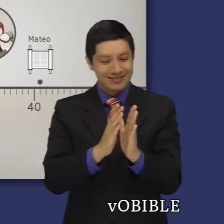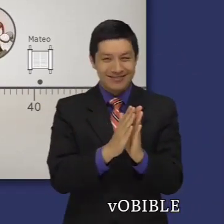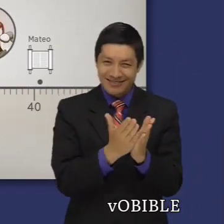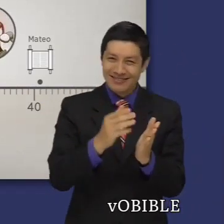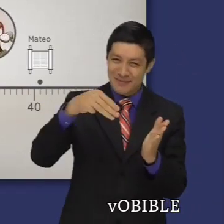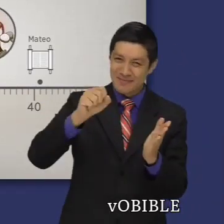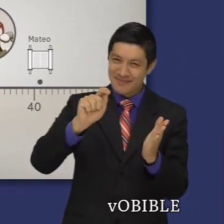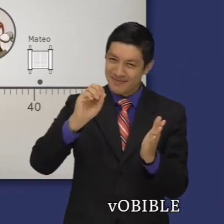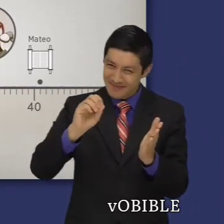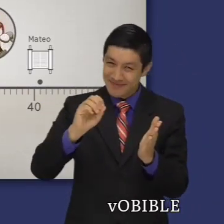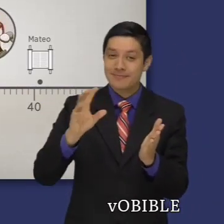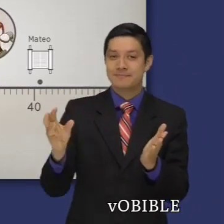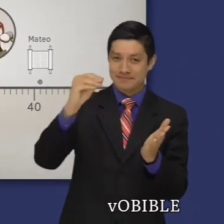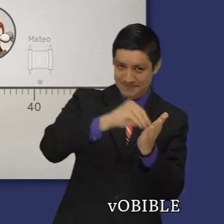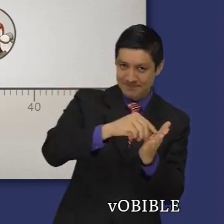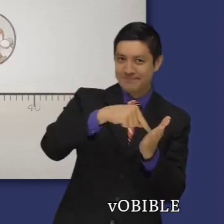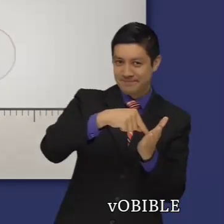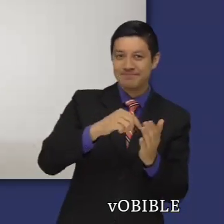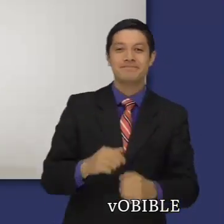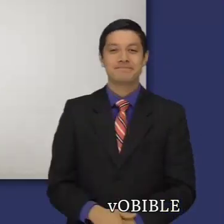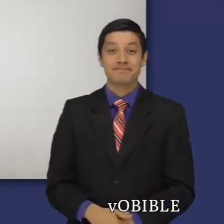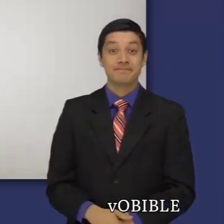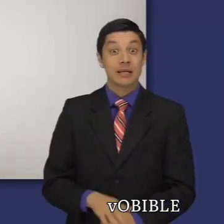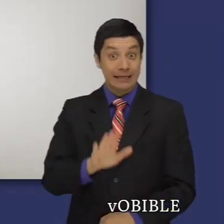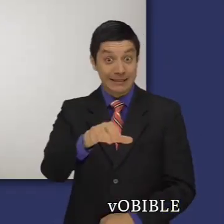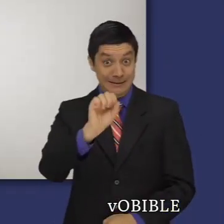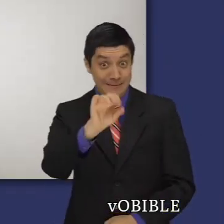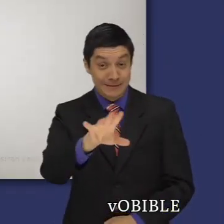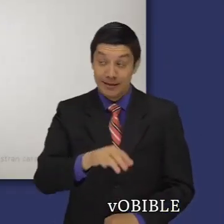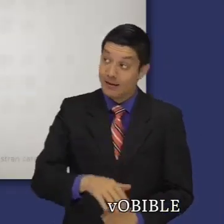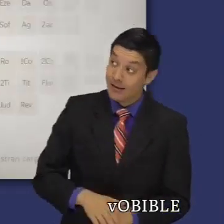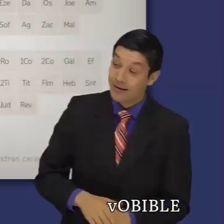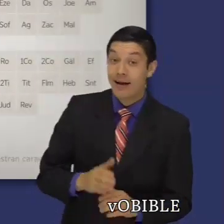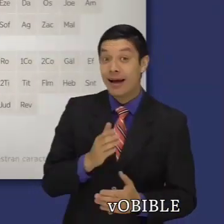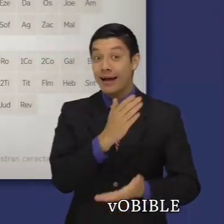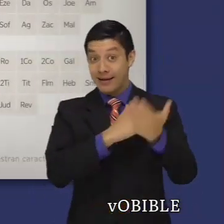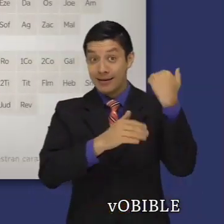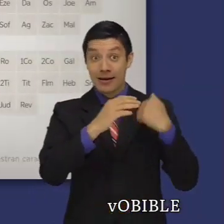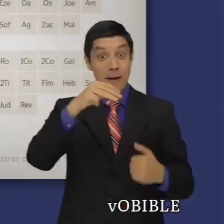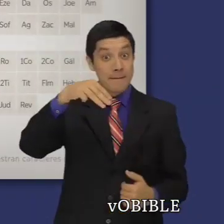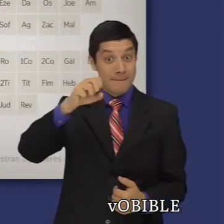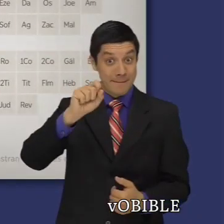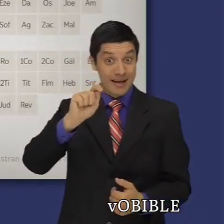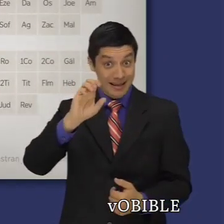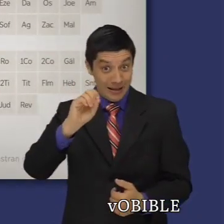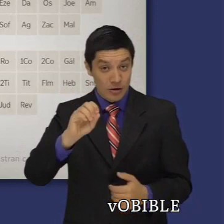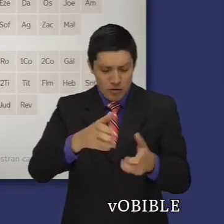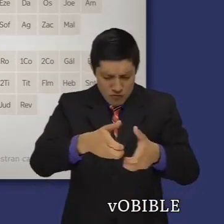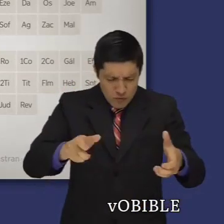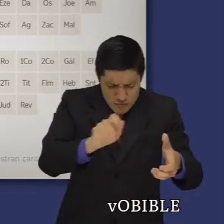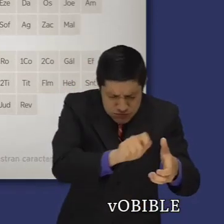mandato: vayan y hagan discípulos. ¿Saben una cosa? Aunque Mateo es el primer libro de las escrituras